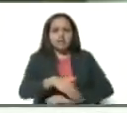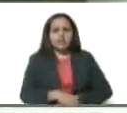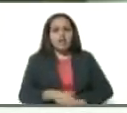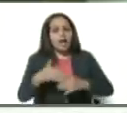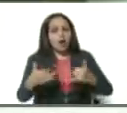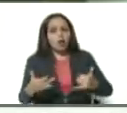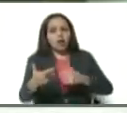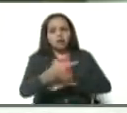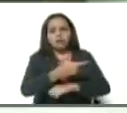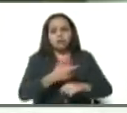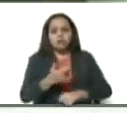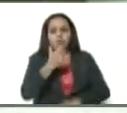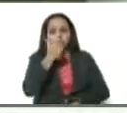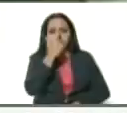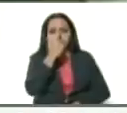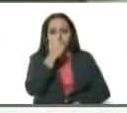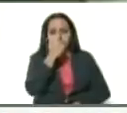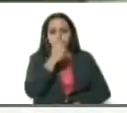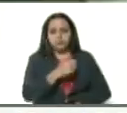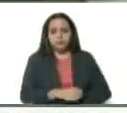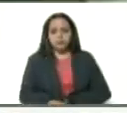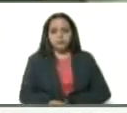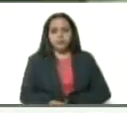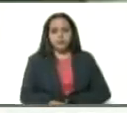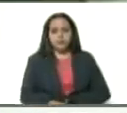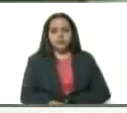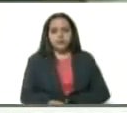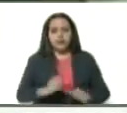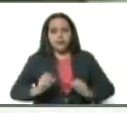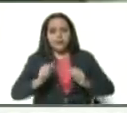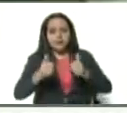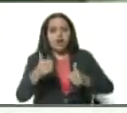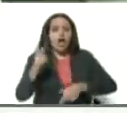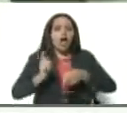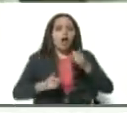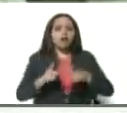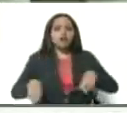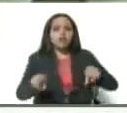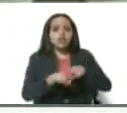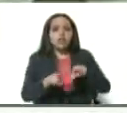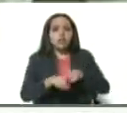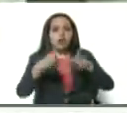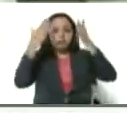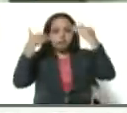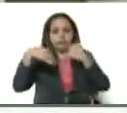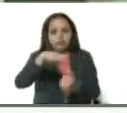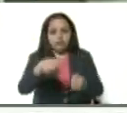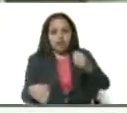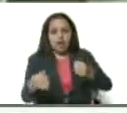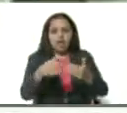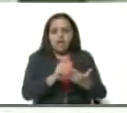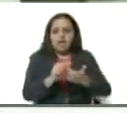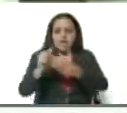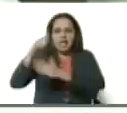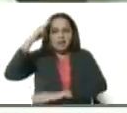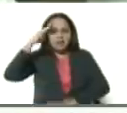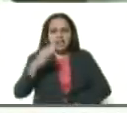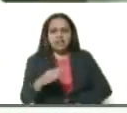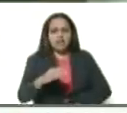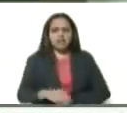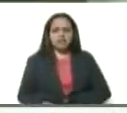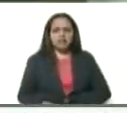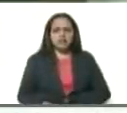son gobernadores, gobernadoras, que surgieron algunos como el almirante en jefa de un gran liderazgo militar en la Fuerza